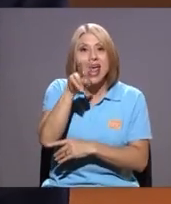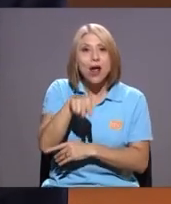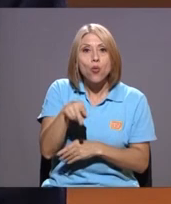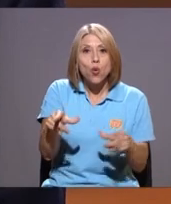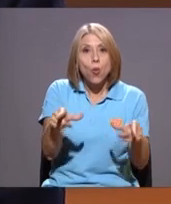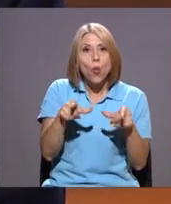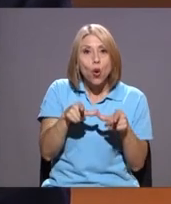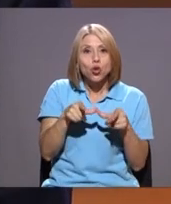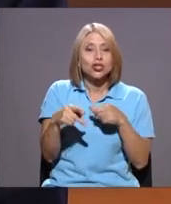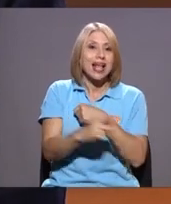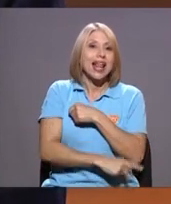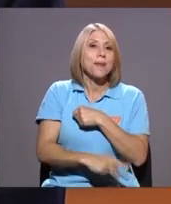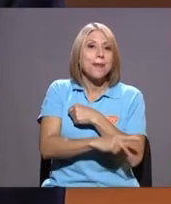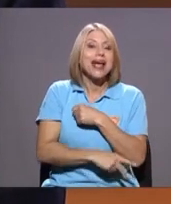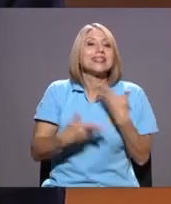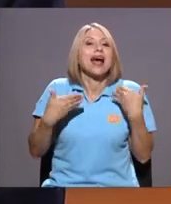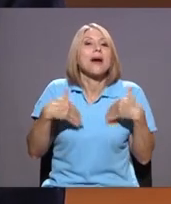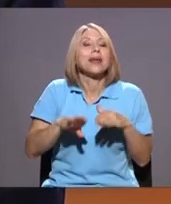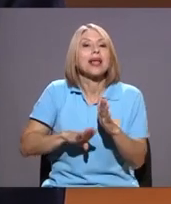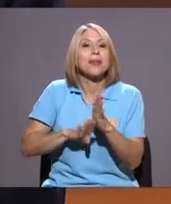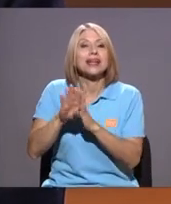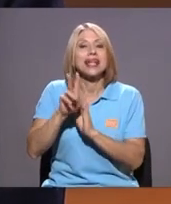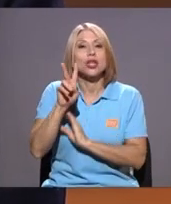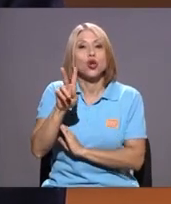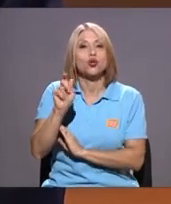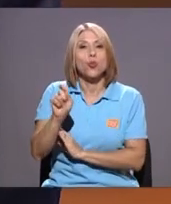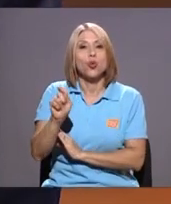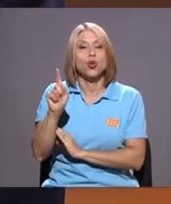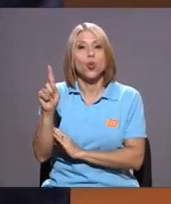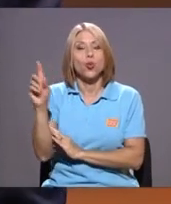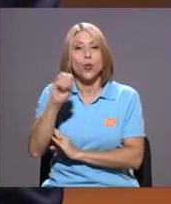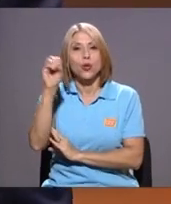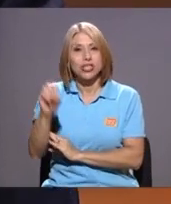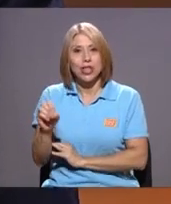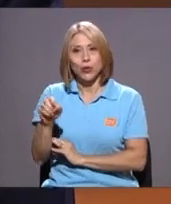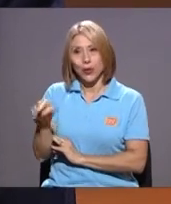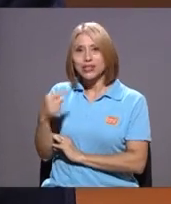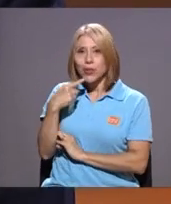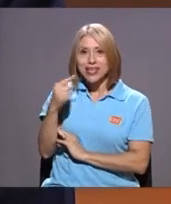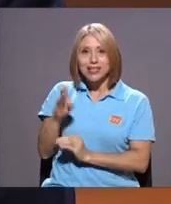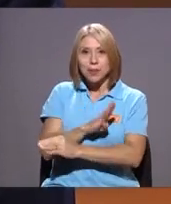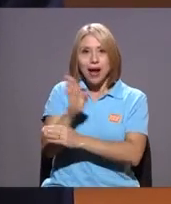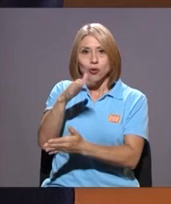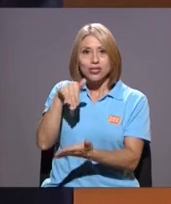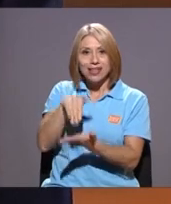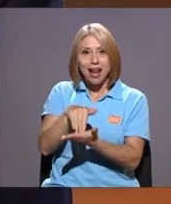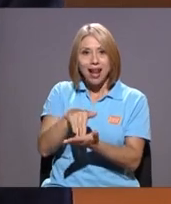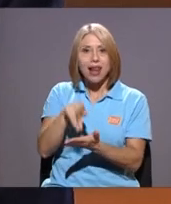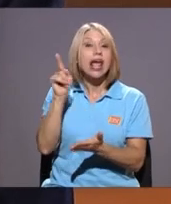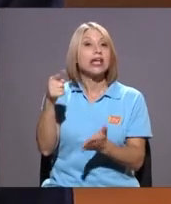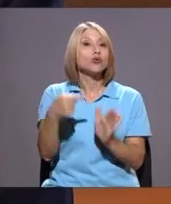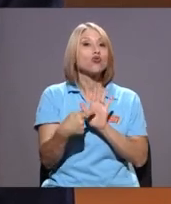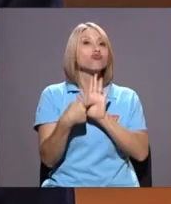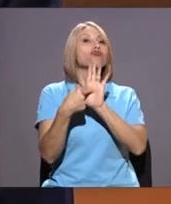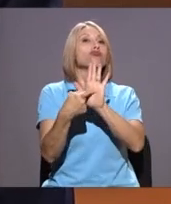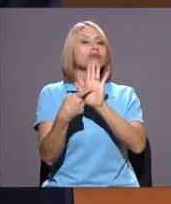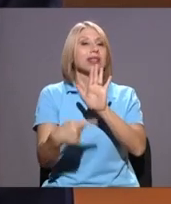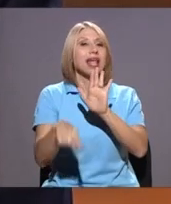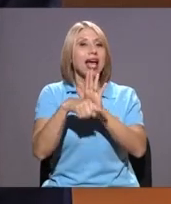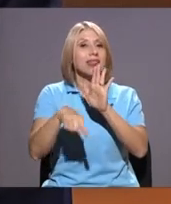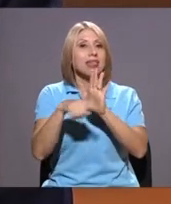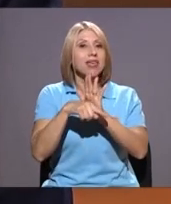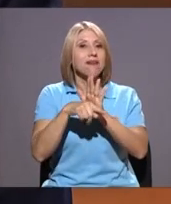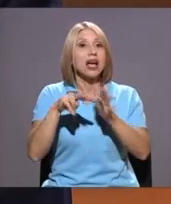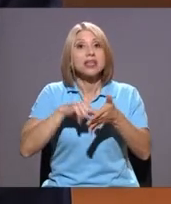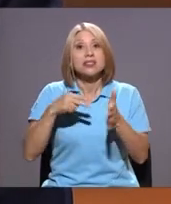apenas va a crecer 2.1 por ciento lo cual es una señal muy negativa que al final nos viene a decir el